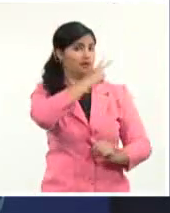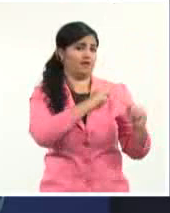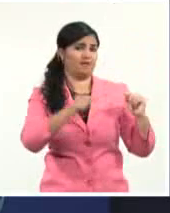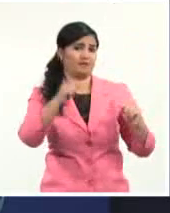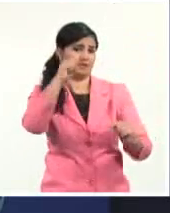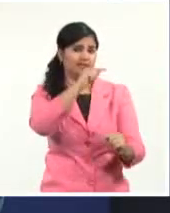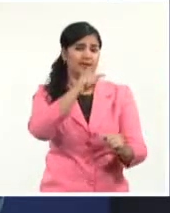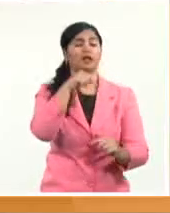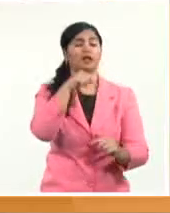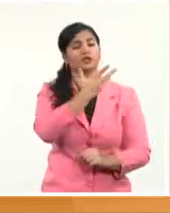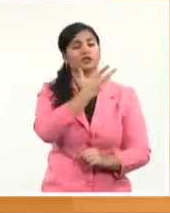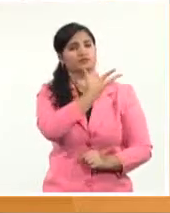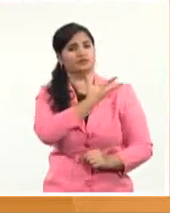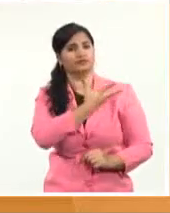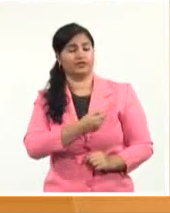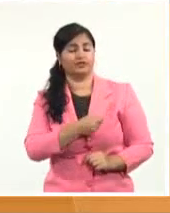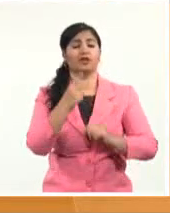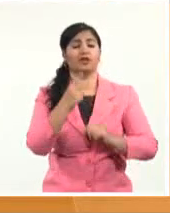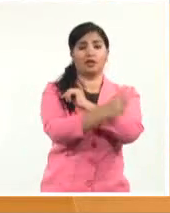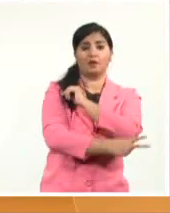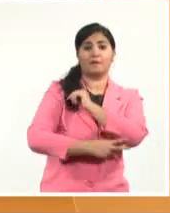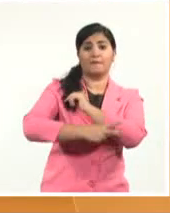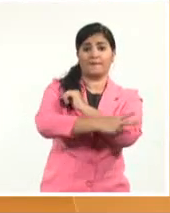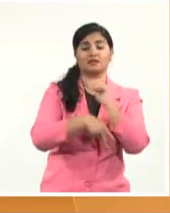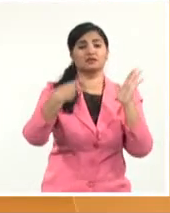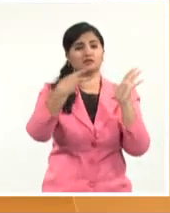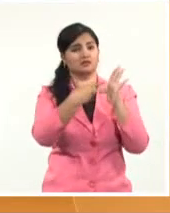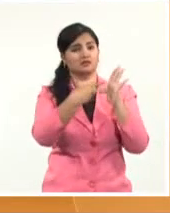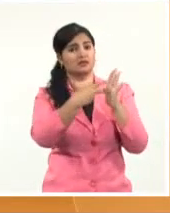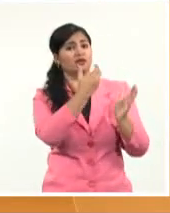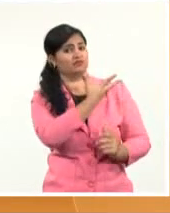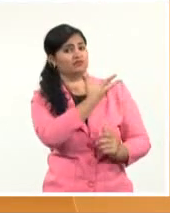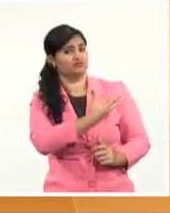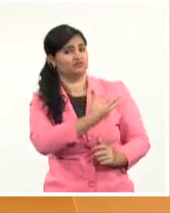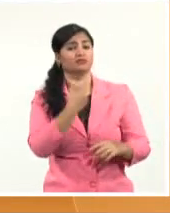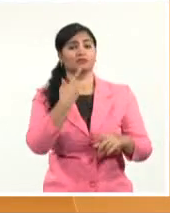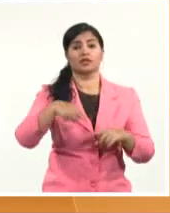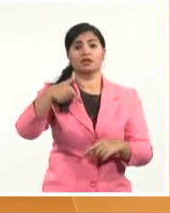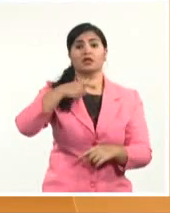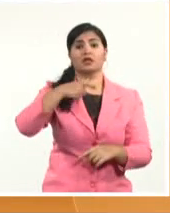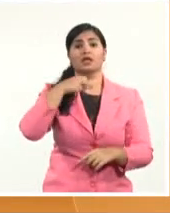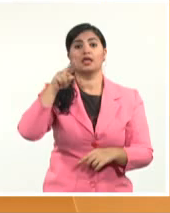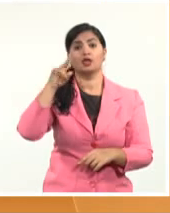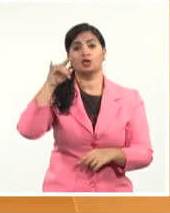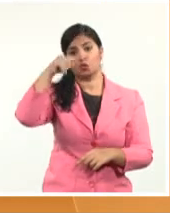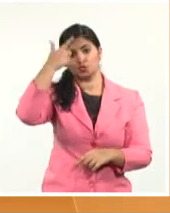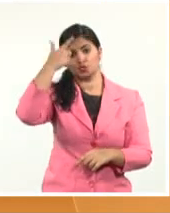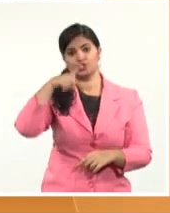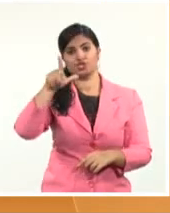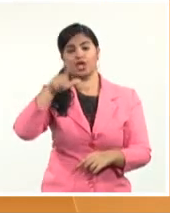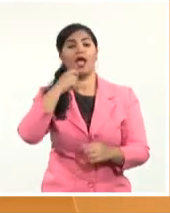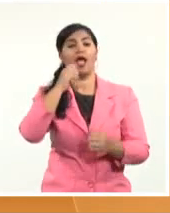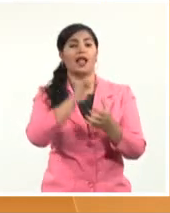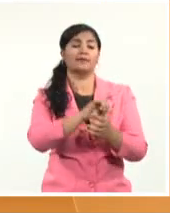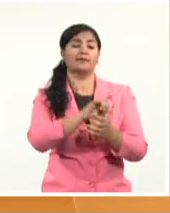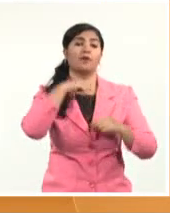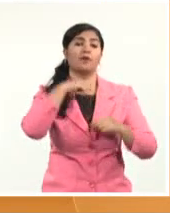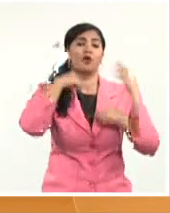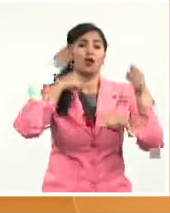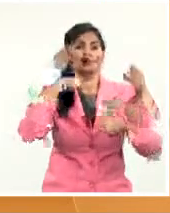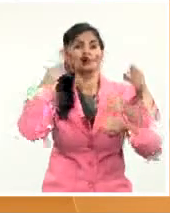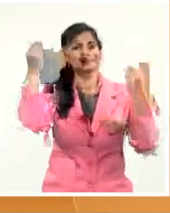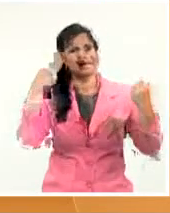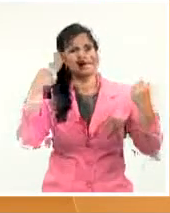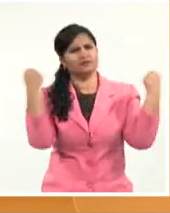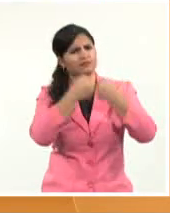pontífice también se refirió al enfrentamiento ocurrido en Jerusalén, donde murieron 7 ciudadanos israelíes y un atacante palestino. El Papa Francisco